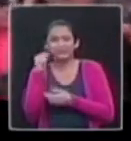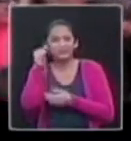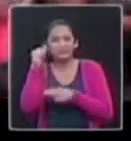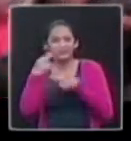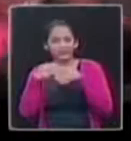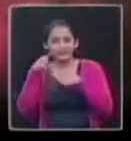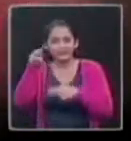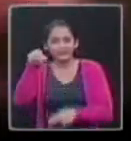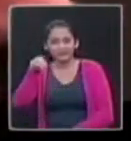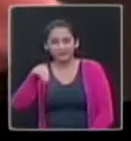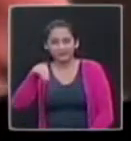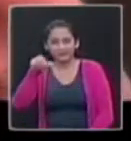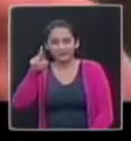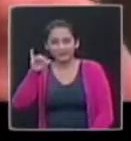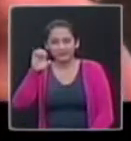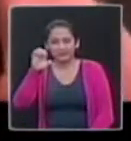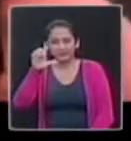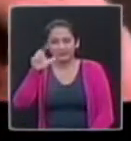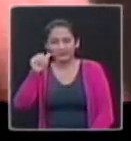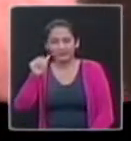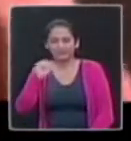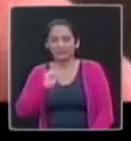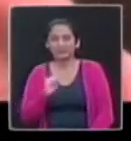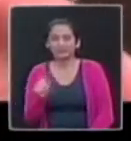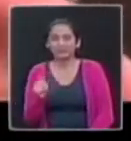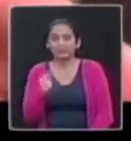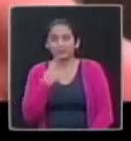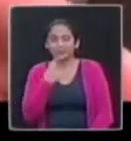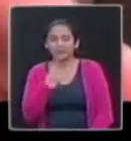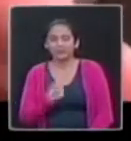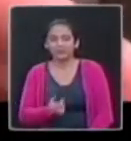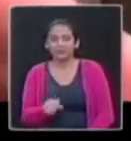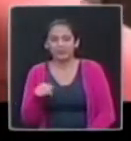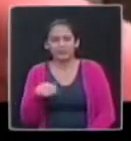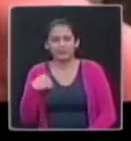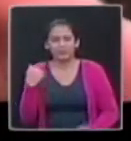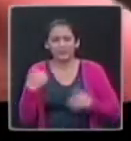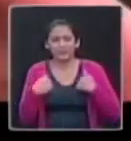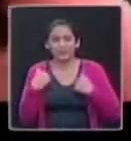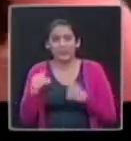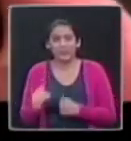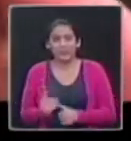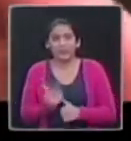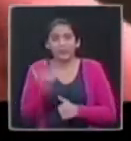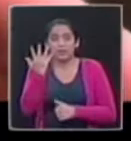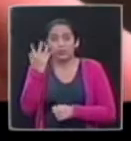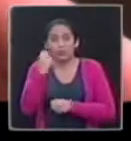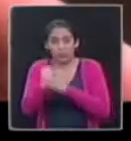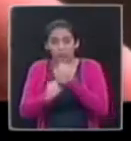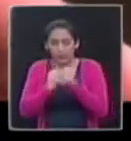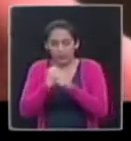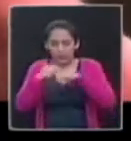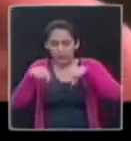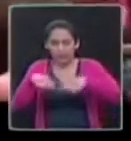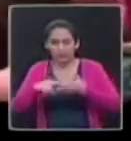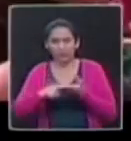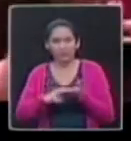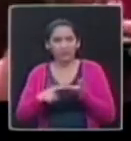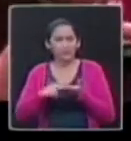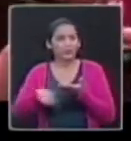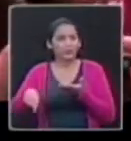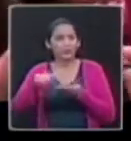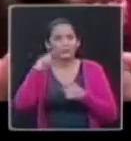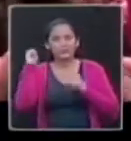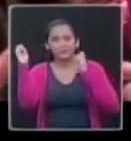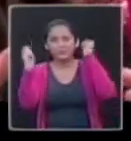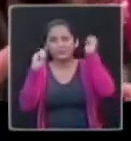verdadera fiesta. Es el quinto año que realizamos y estamos muy contentos porque, como siempre, la gente responde maravillosamente bien y pasamos lindo. Este es un tema